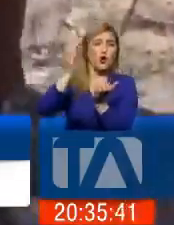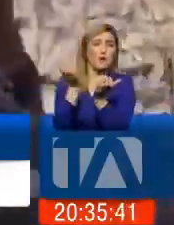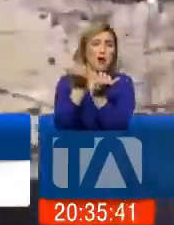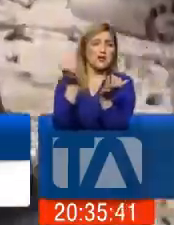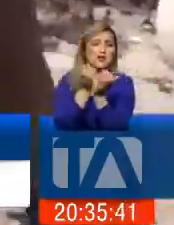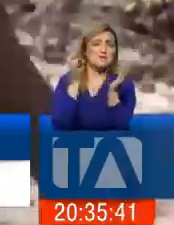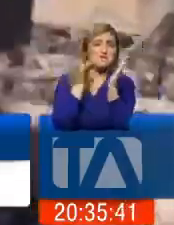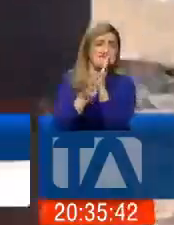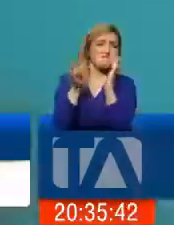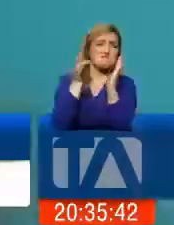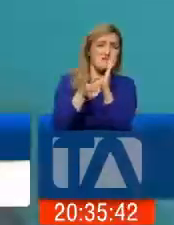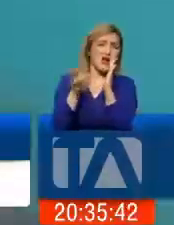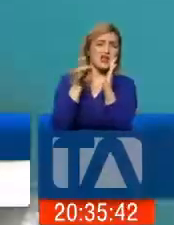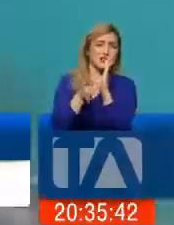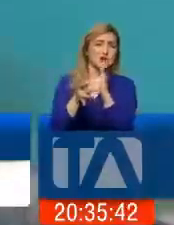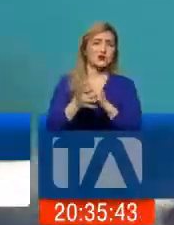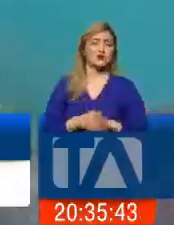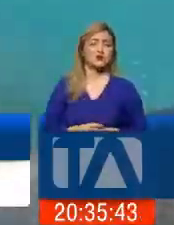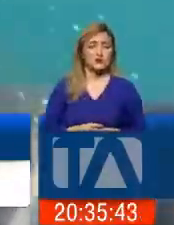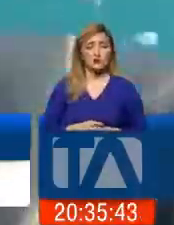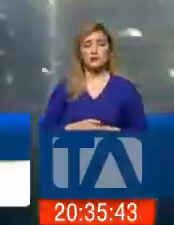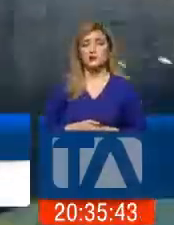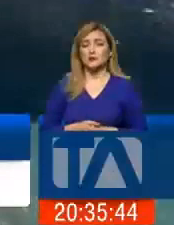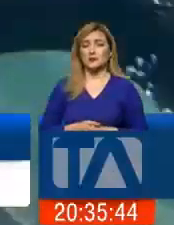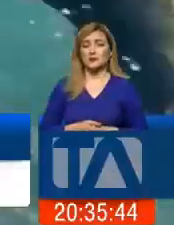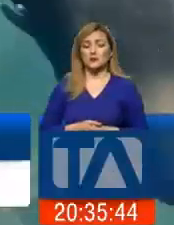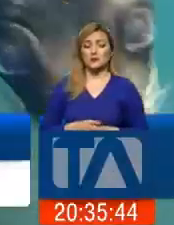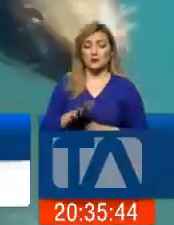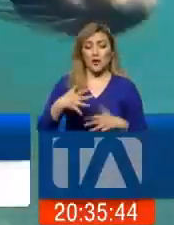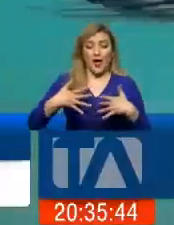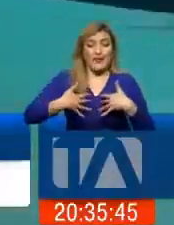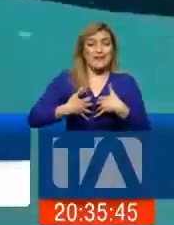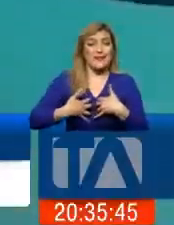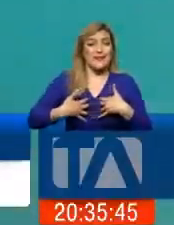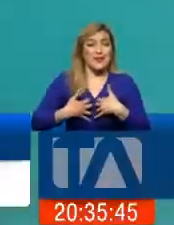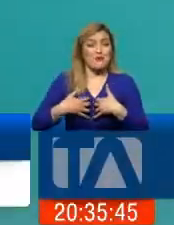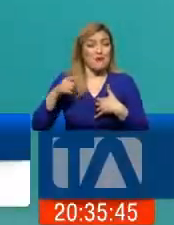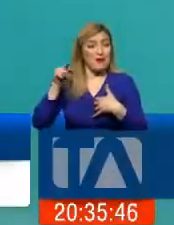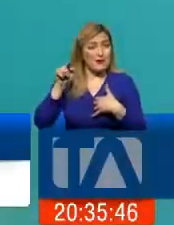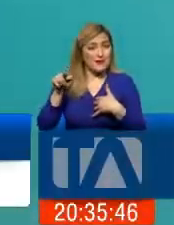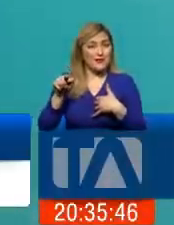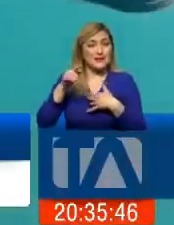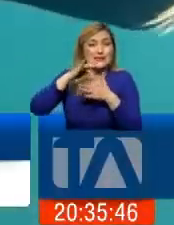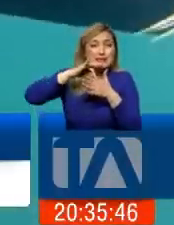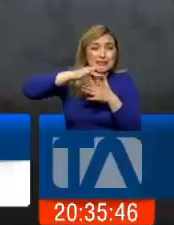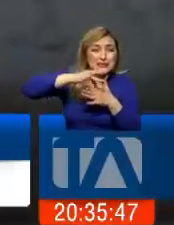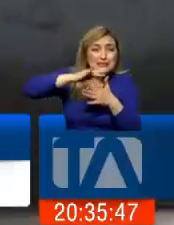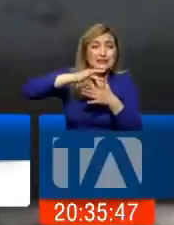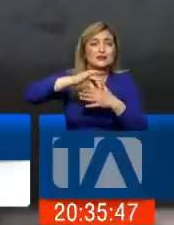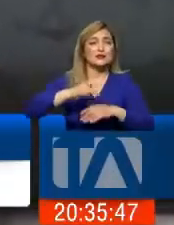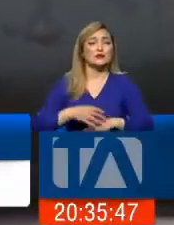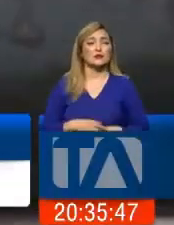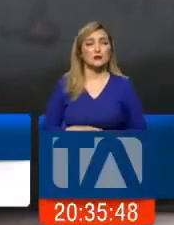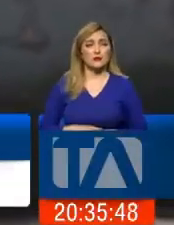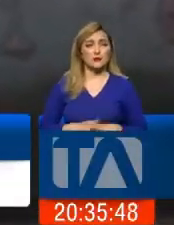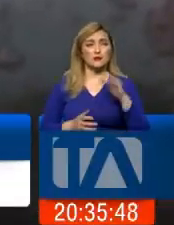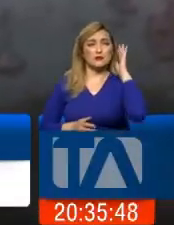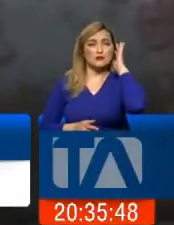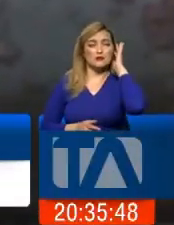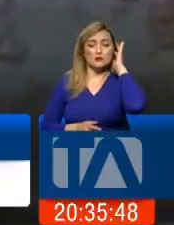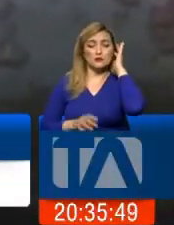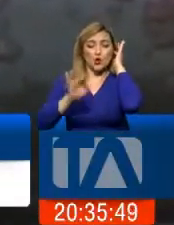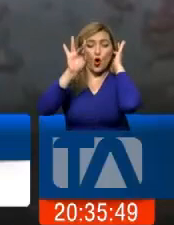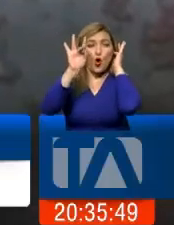desechos plásticos. Un tercio de las especies de mamíferos marinos se encuentran amenazadas y hasta